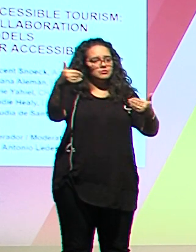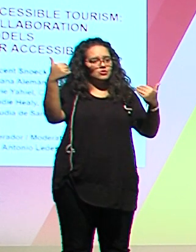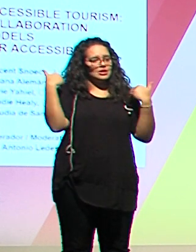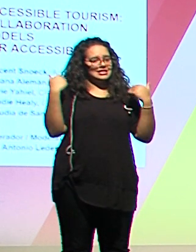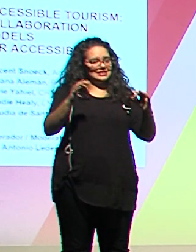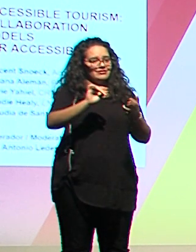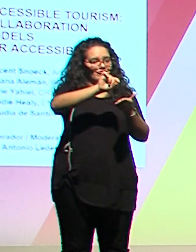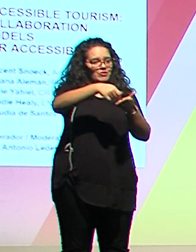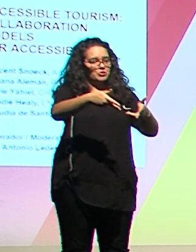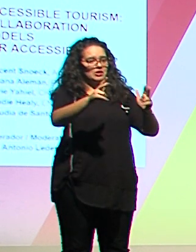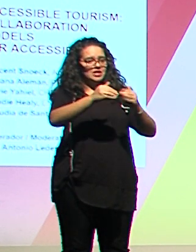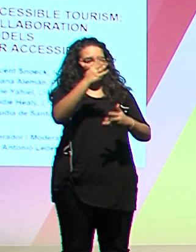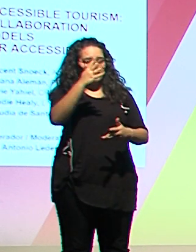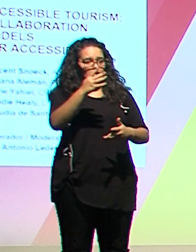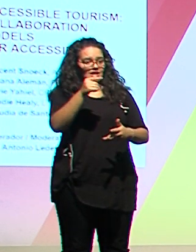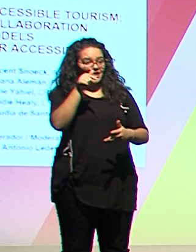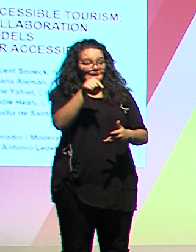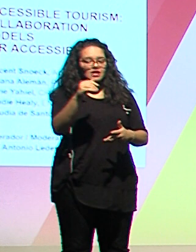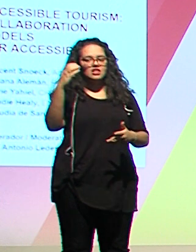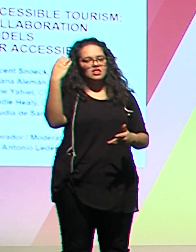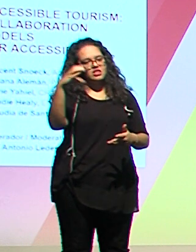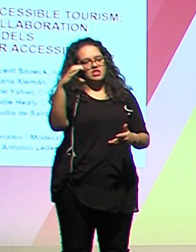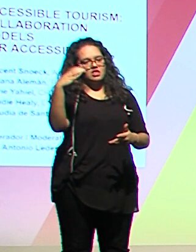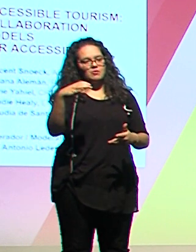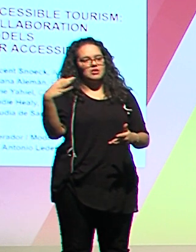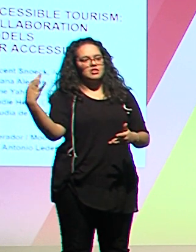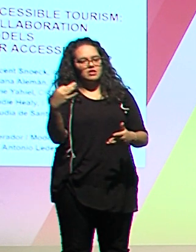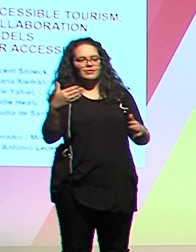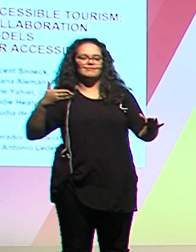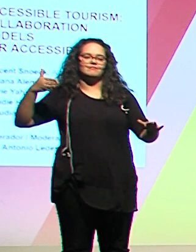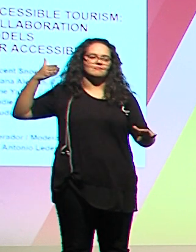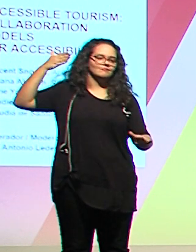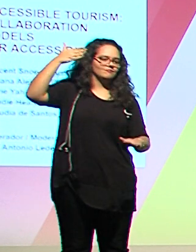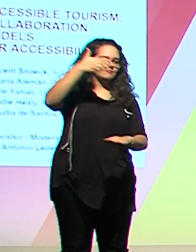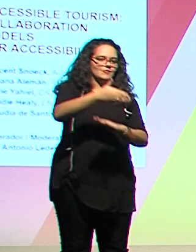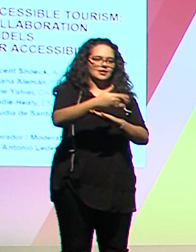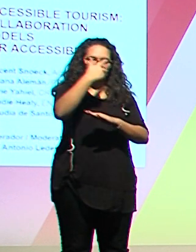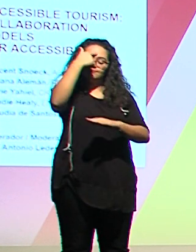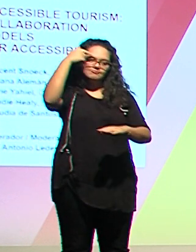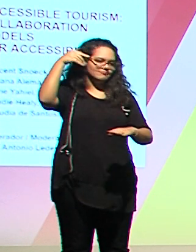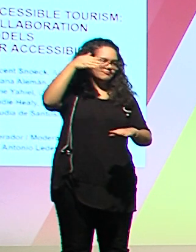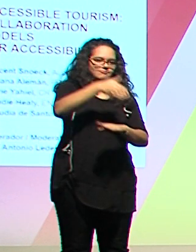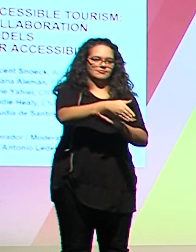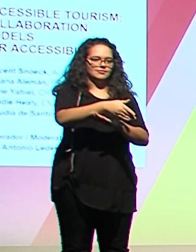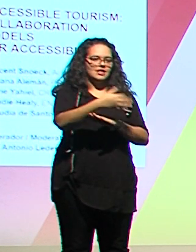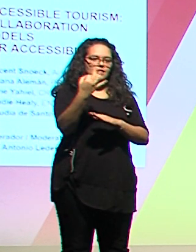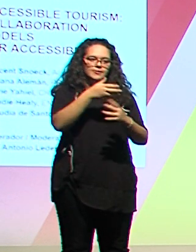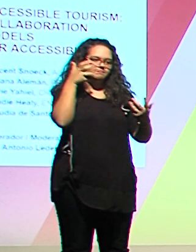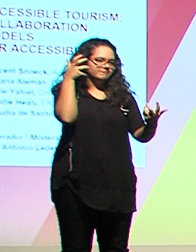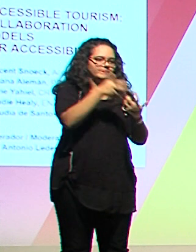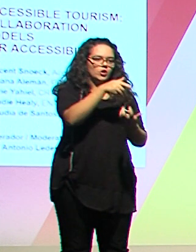eso, ahí, CERMI, ahí es donde ustedes deben ser beligerantes, con esas